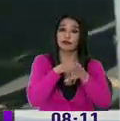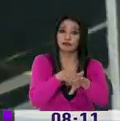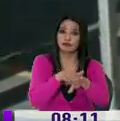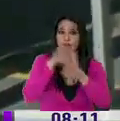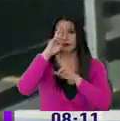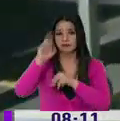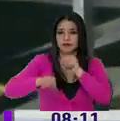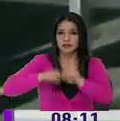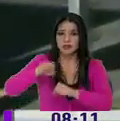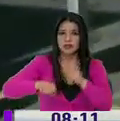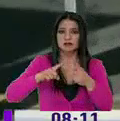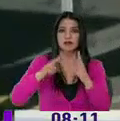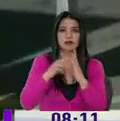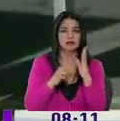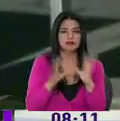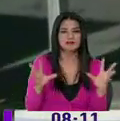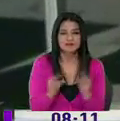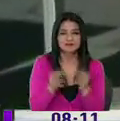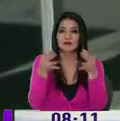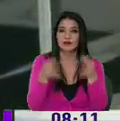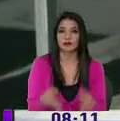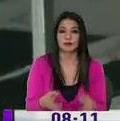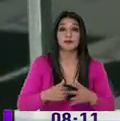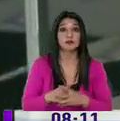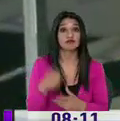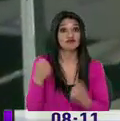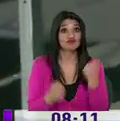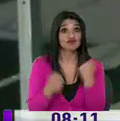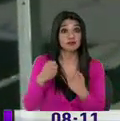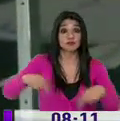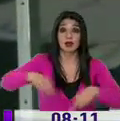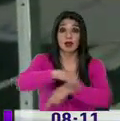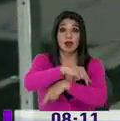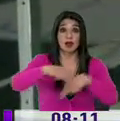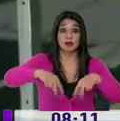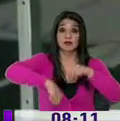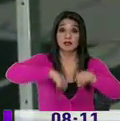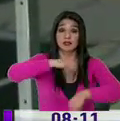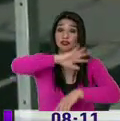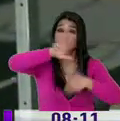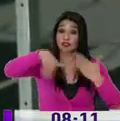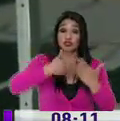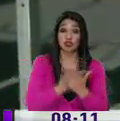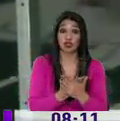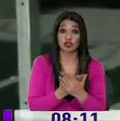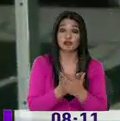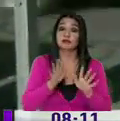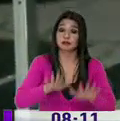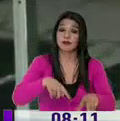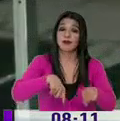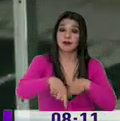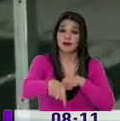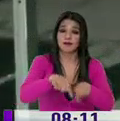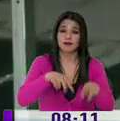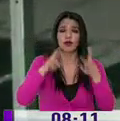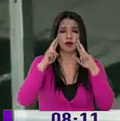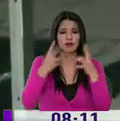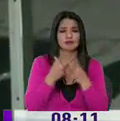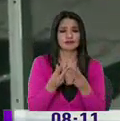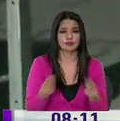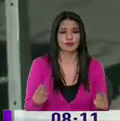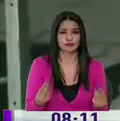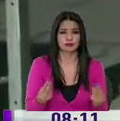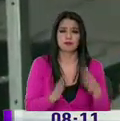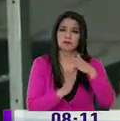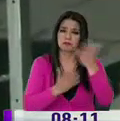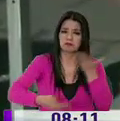ciclista, las normas se puedan cumplir, conductores, peatones, todos los que formamos y somos parte de la vialidad durante todos los días, para así